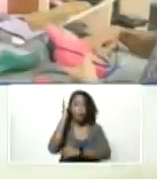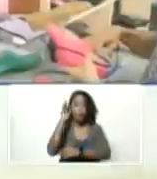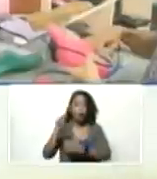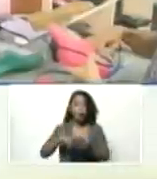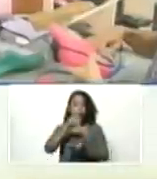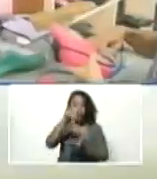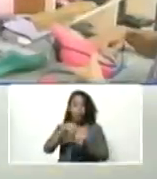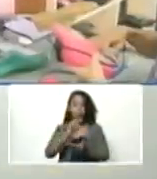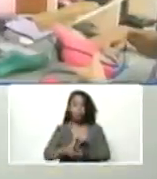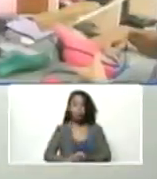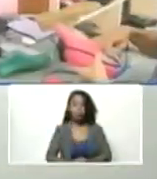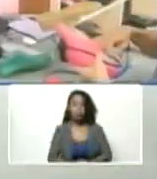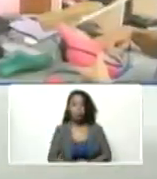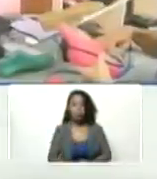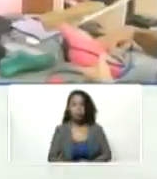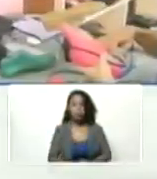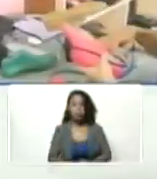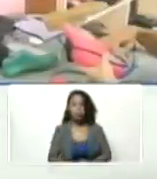Nacional